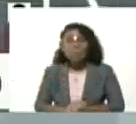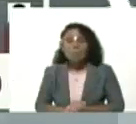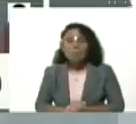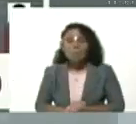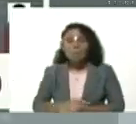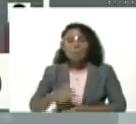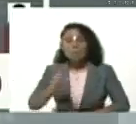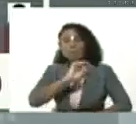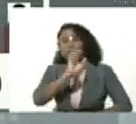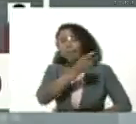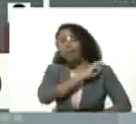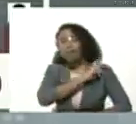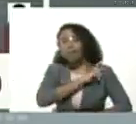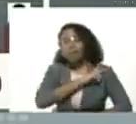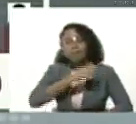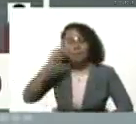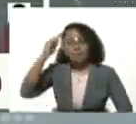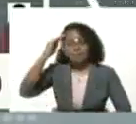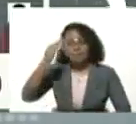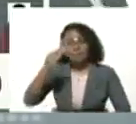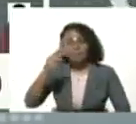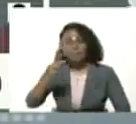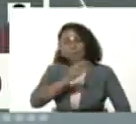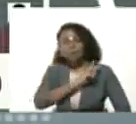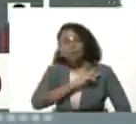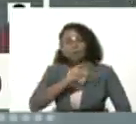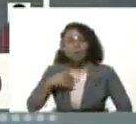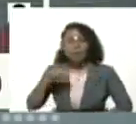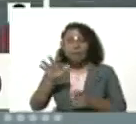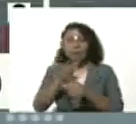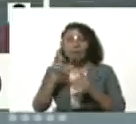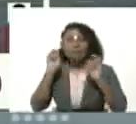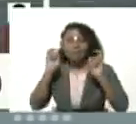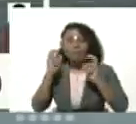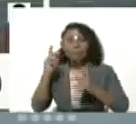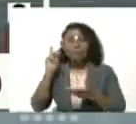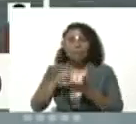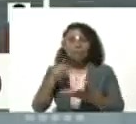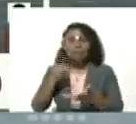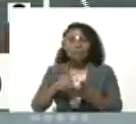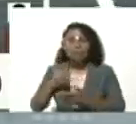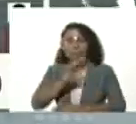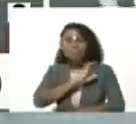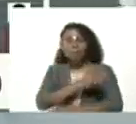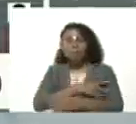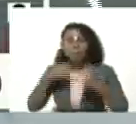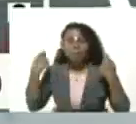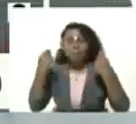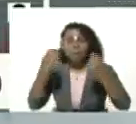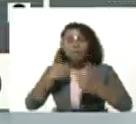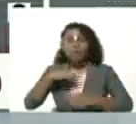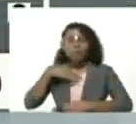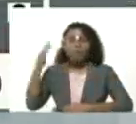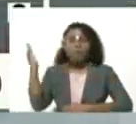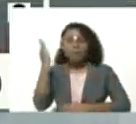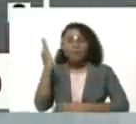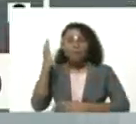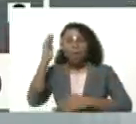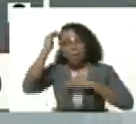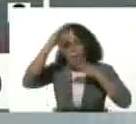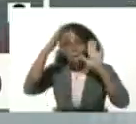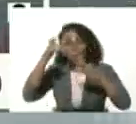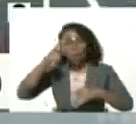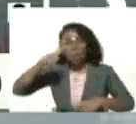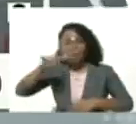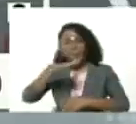general en jefe, Néstor Reverol, y junto con las cisternas que tenemos aquí, la participación del Poder Popular, hemos venido atendiendo la